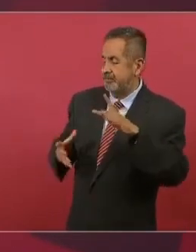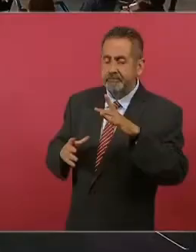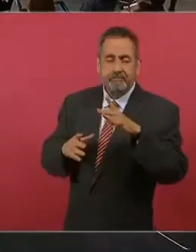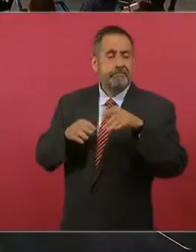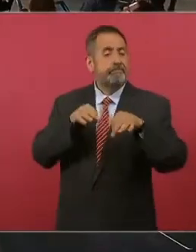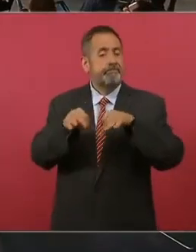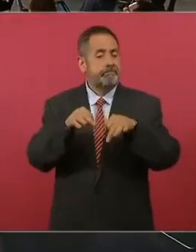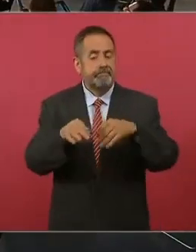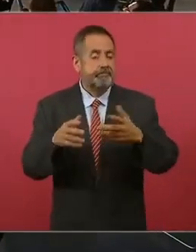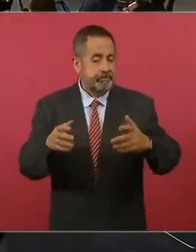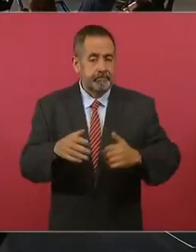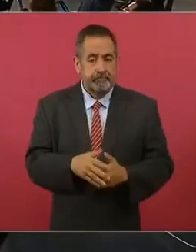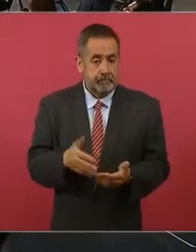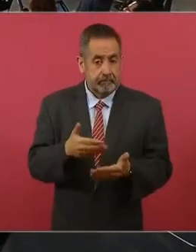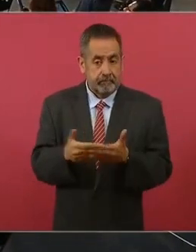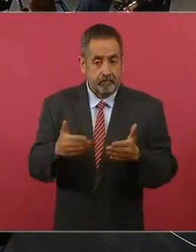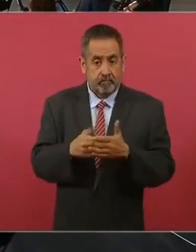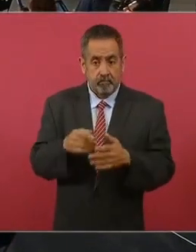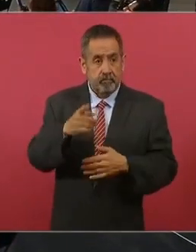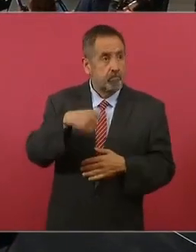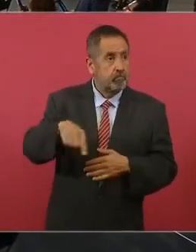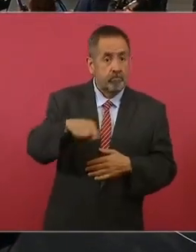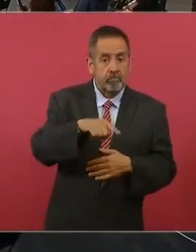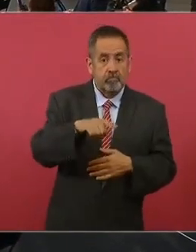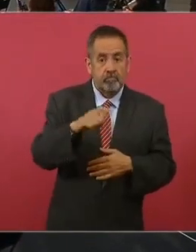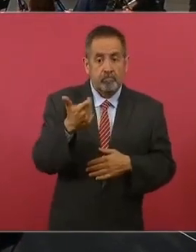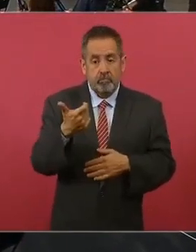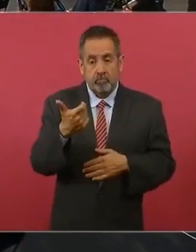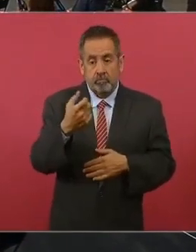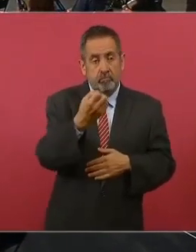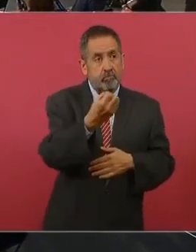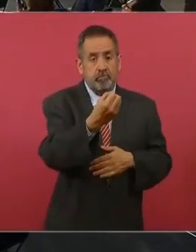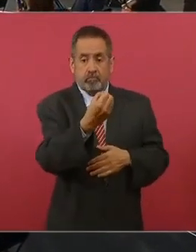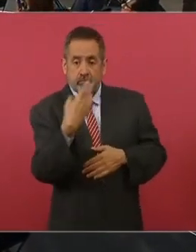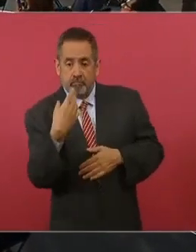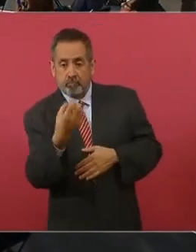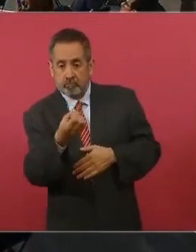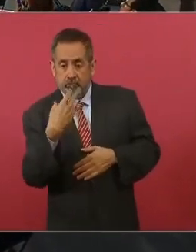Ahora nos están enviando,